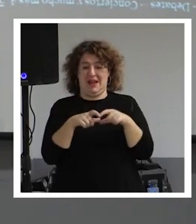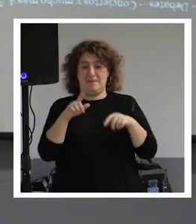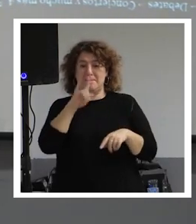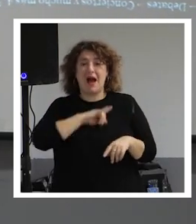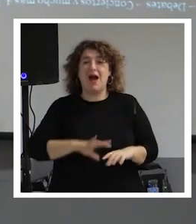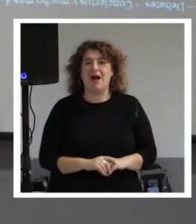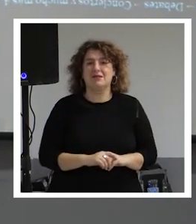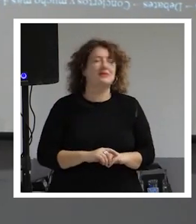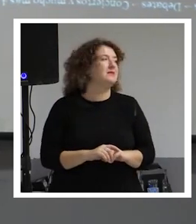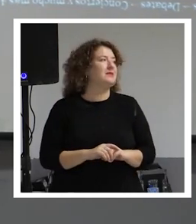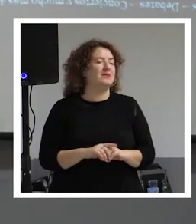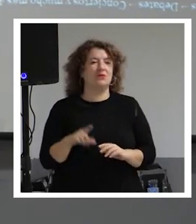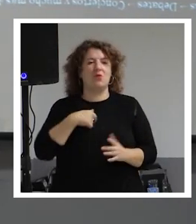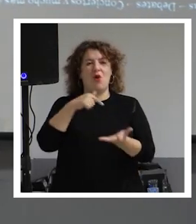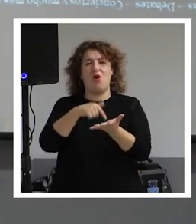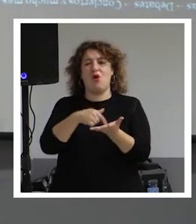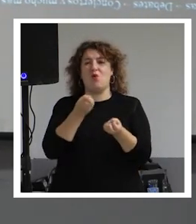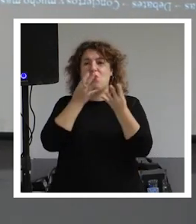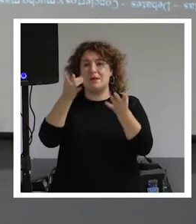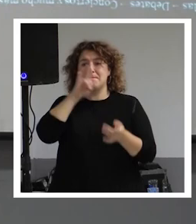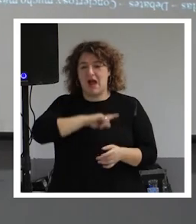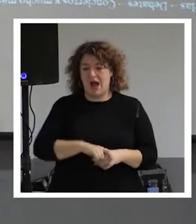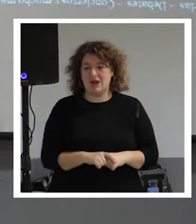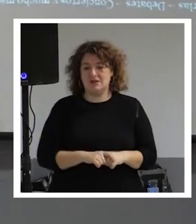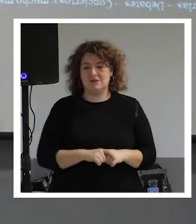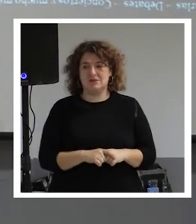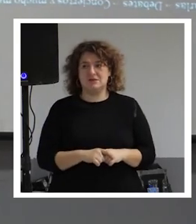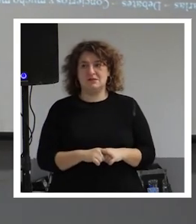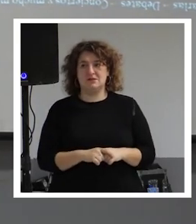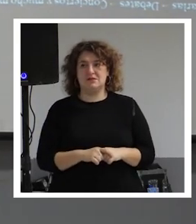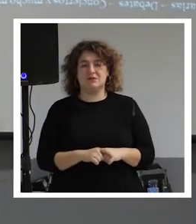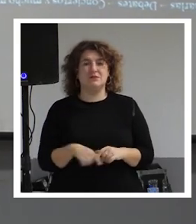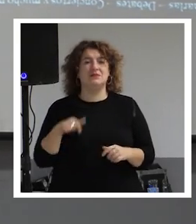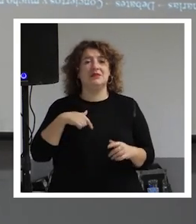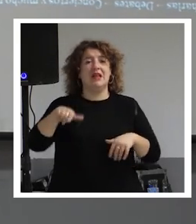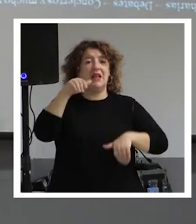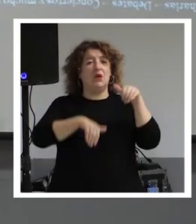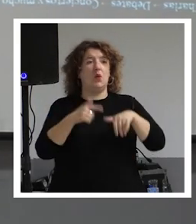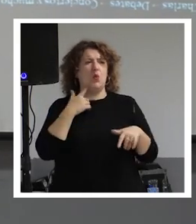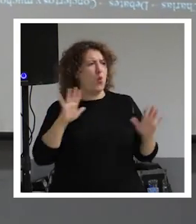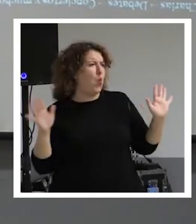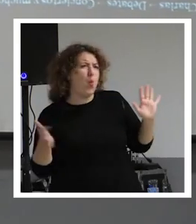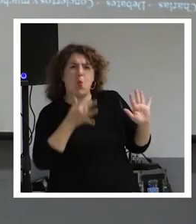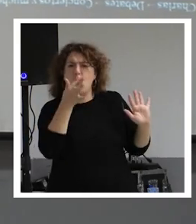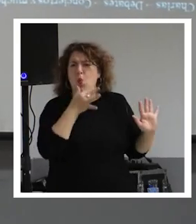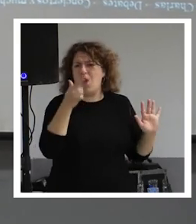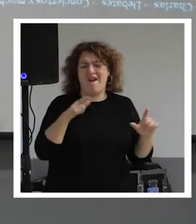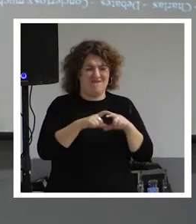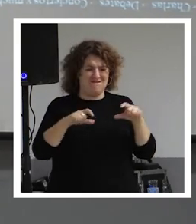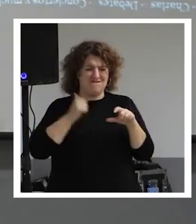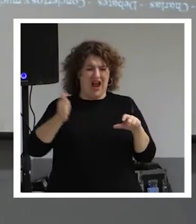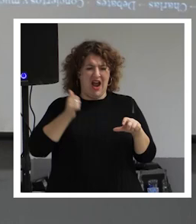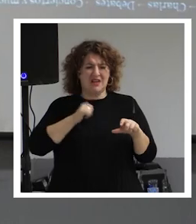bancos les iba también a la hora de hacer leyes y no cayeron por comprar leyes cayeron porque hicieron mal las boletas